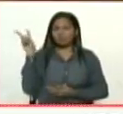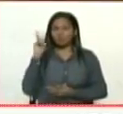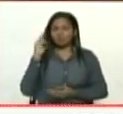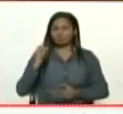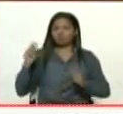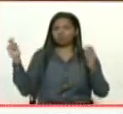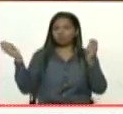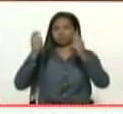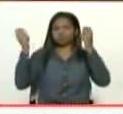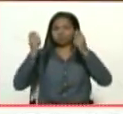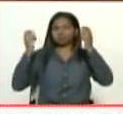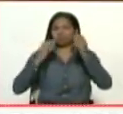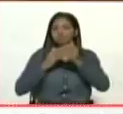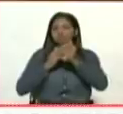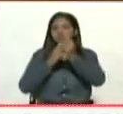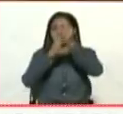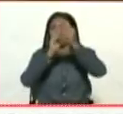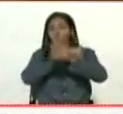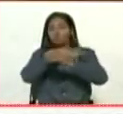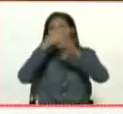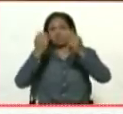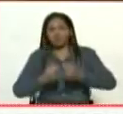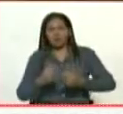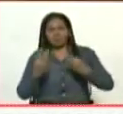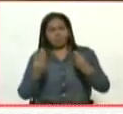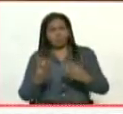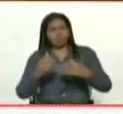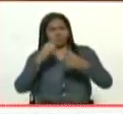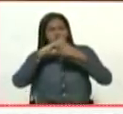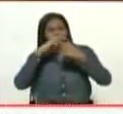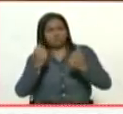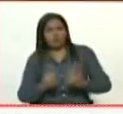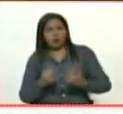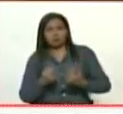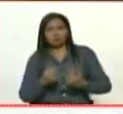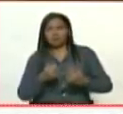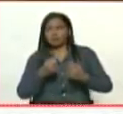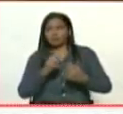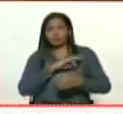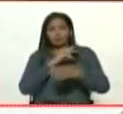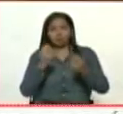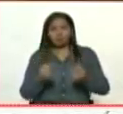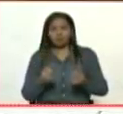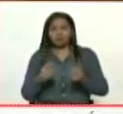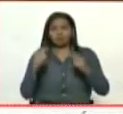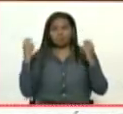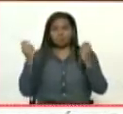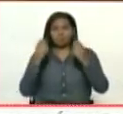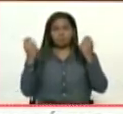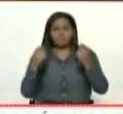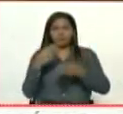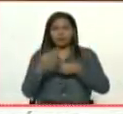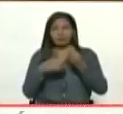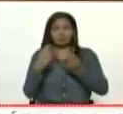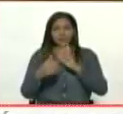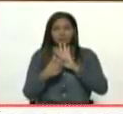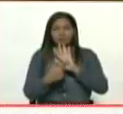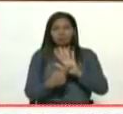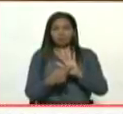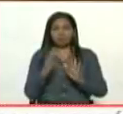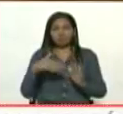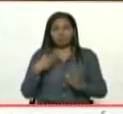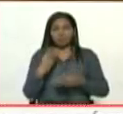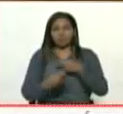vanguardia. Poderoso, muy poderoso. Es una fuerza de vanguardia para hacer y demostrar que se puede